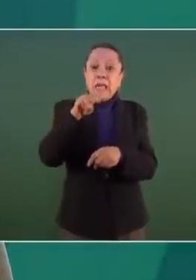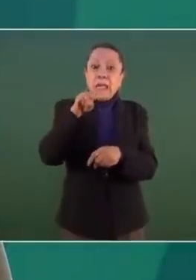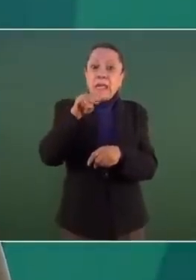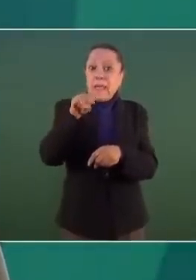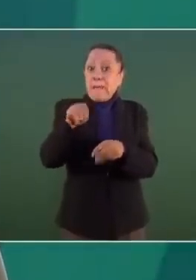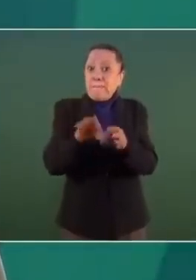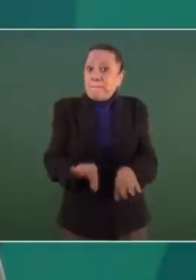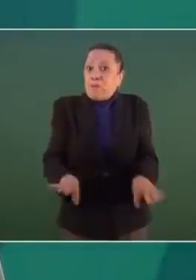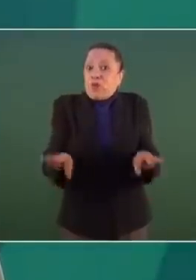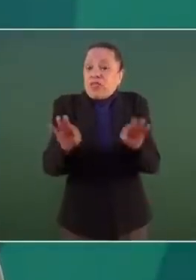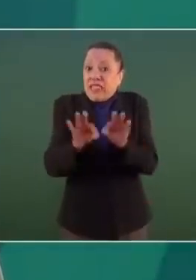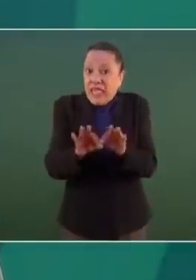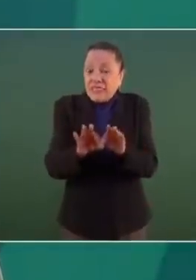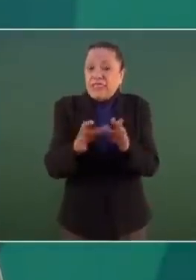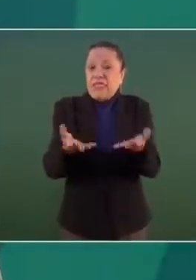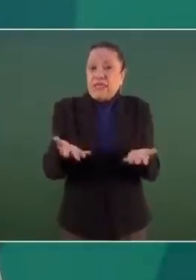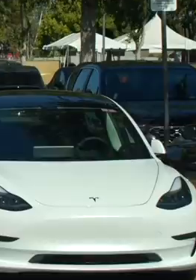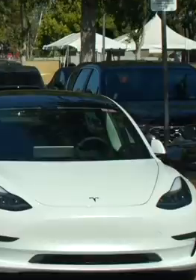estratégico.